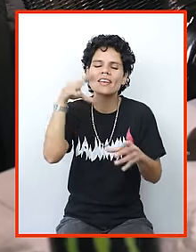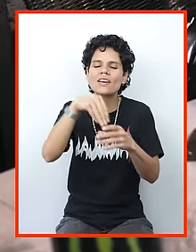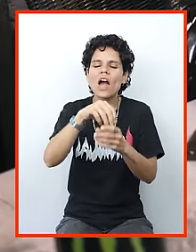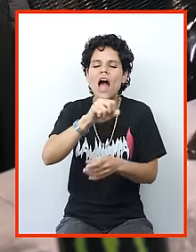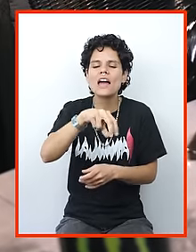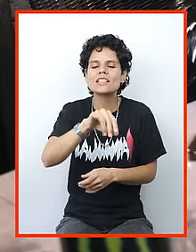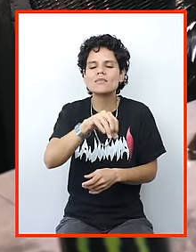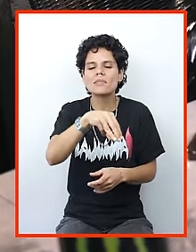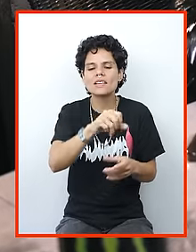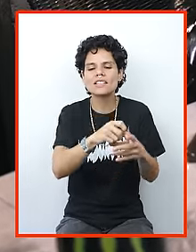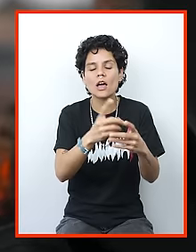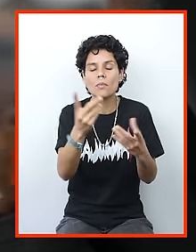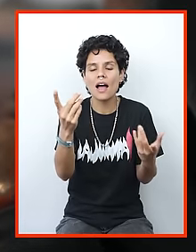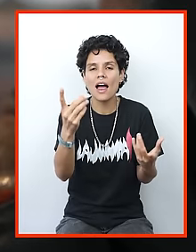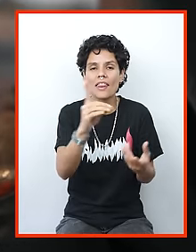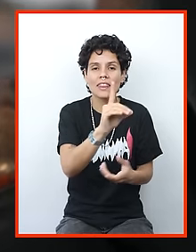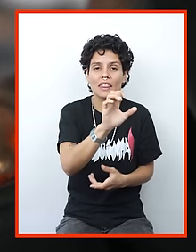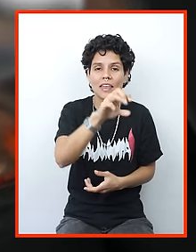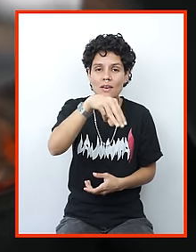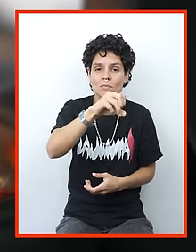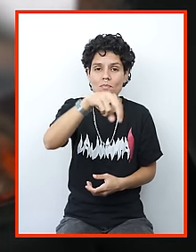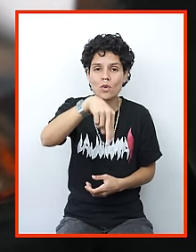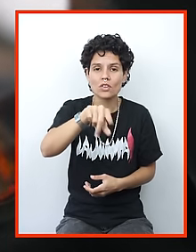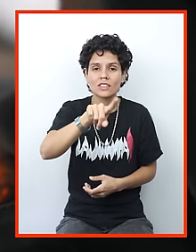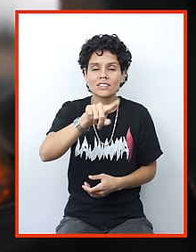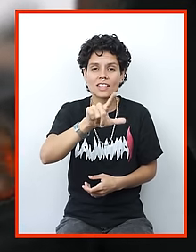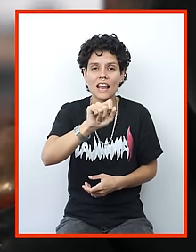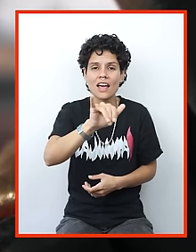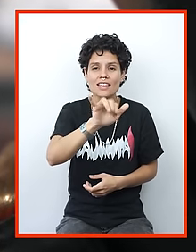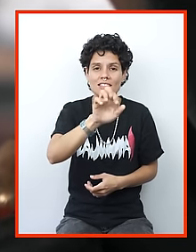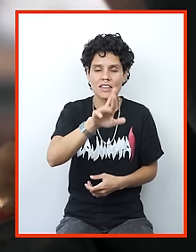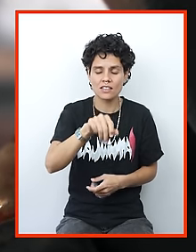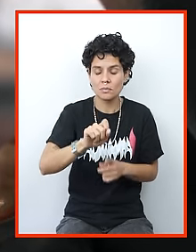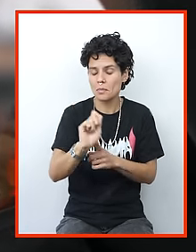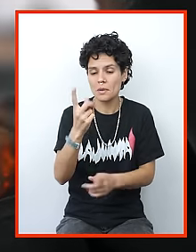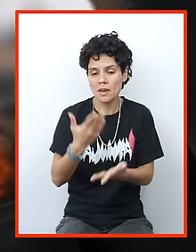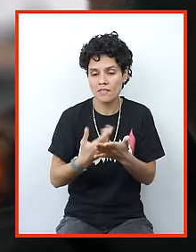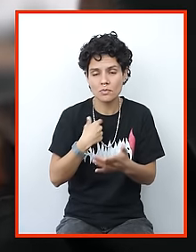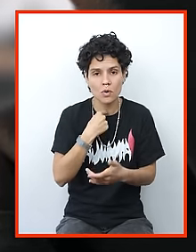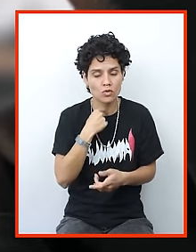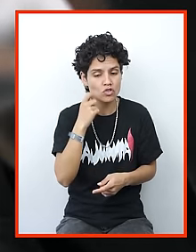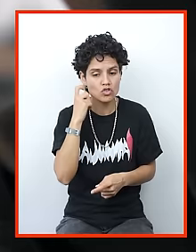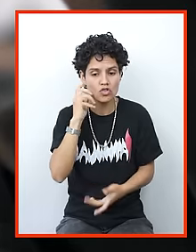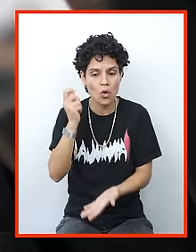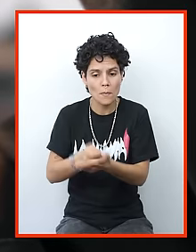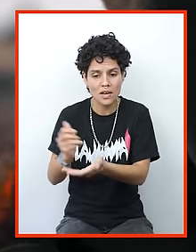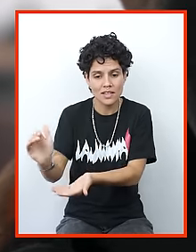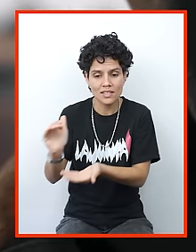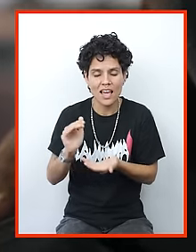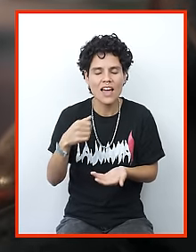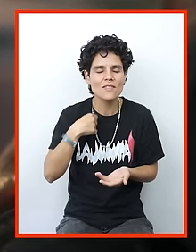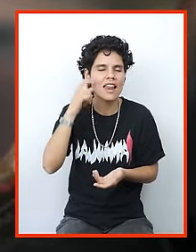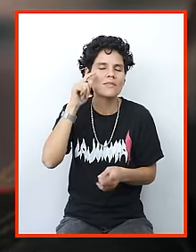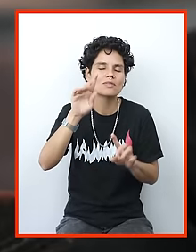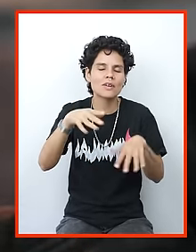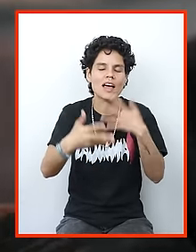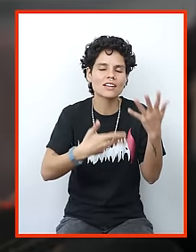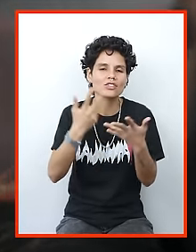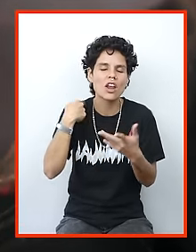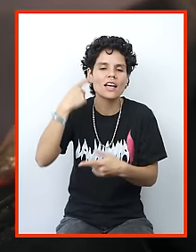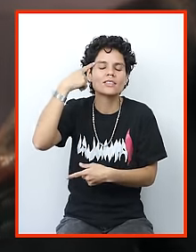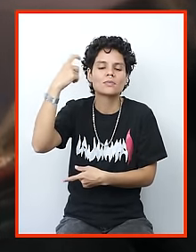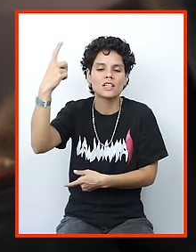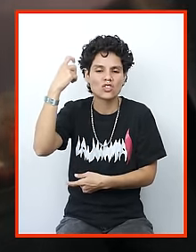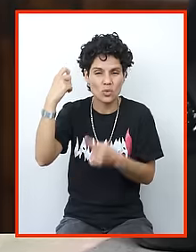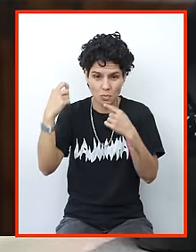que se llama Demon Slayer y como que la primera vez que vi la primera temporada me gustó caleta y me compré la figura y entonces como que de ahí viene la inspiración